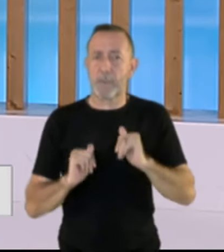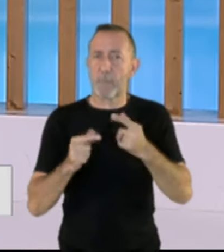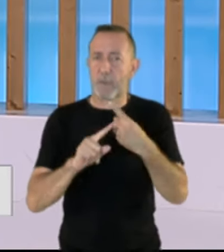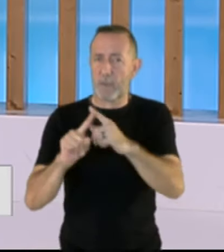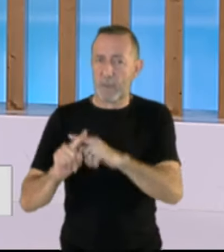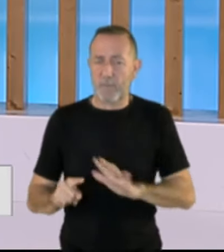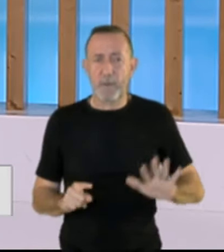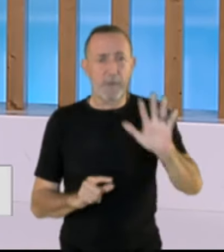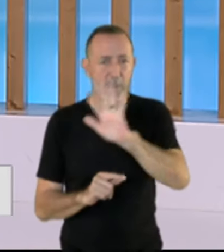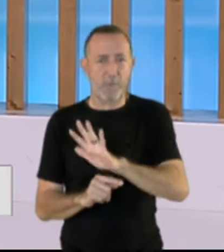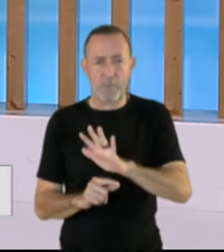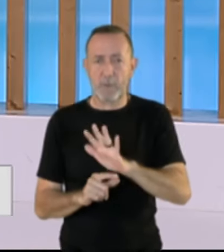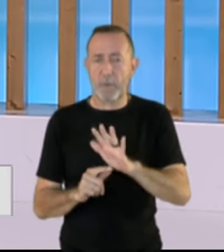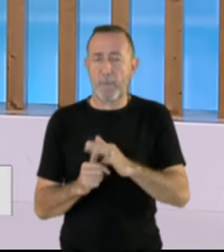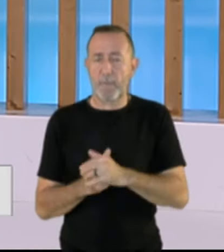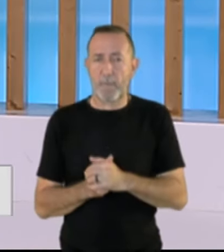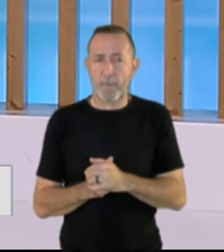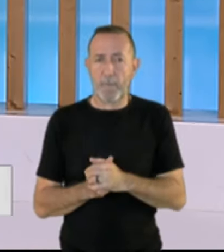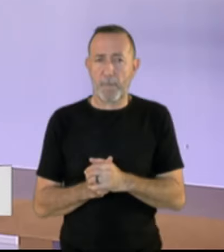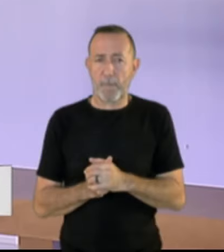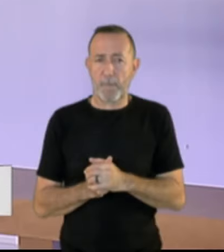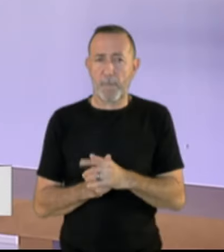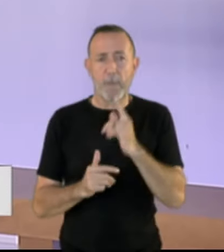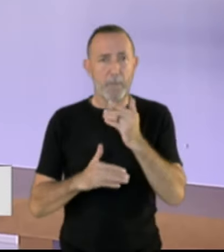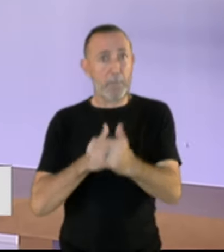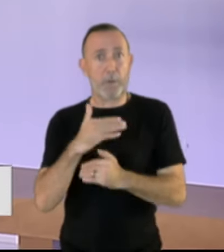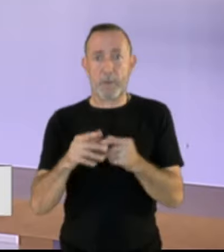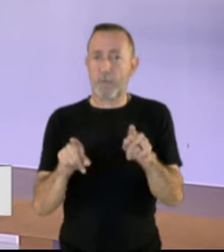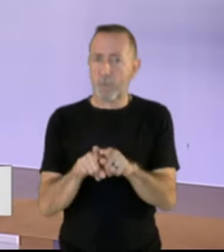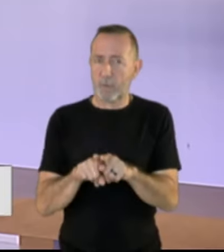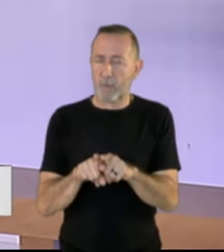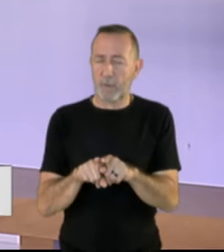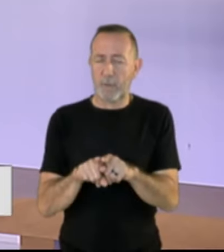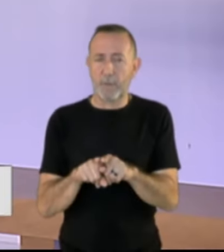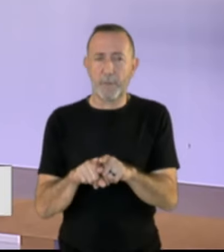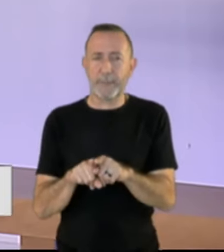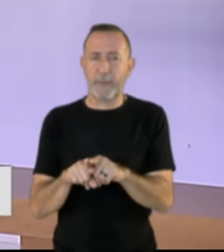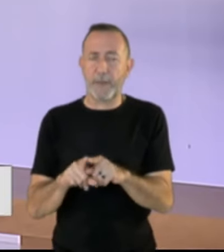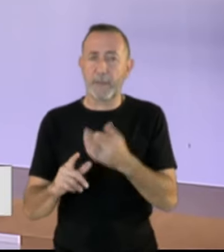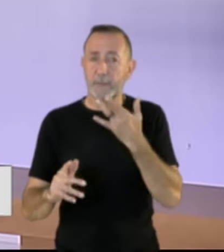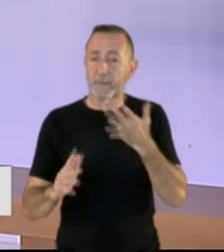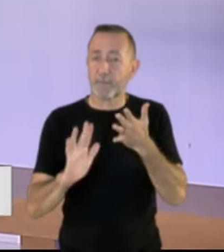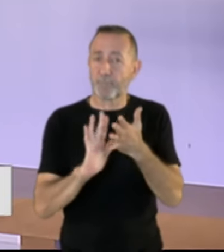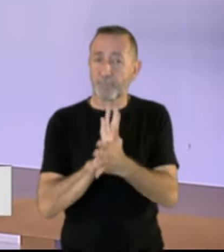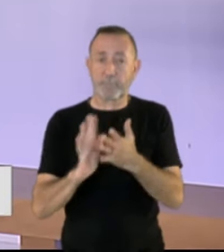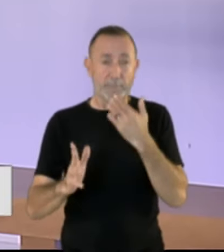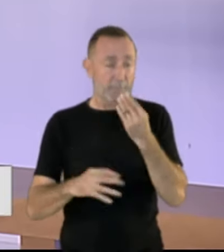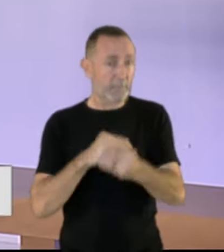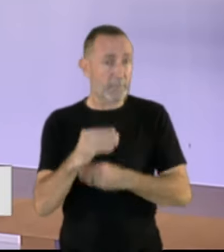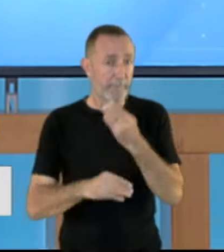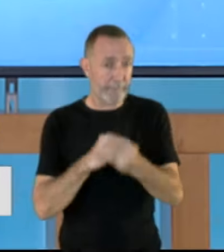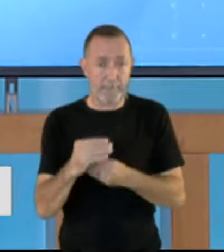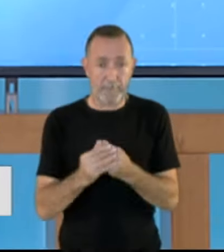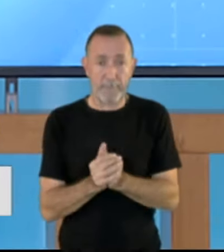recibimiento fue como que Wow la gente no sabía cómo se llamaba el género que realmente este género se le dio el nombre Eh Puerto Rico eh